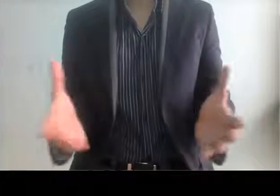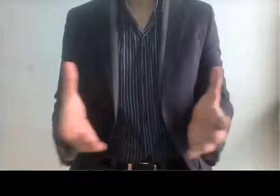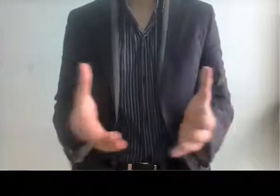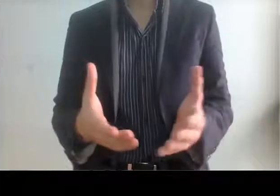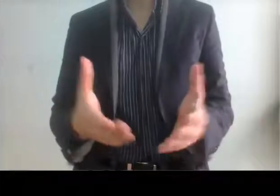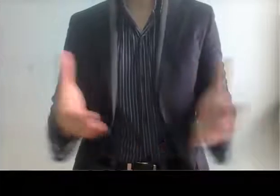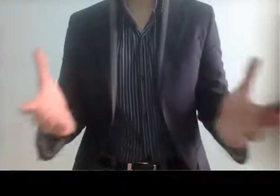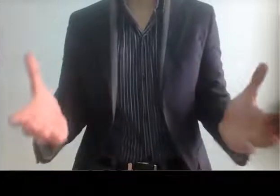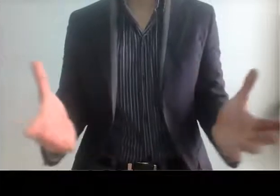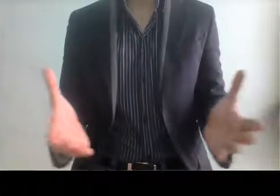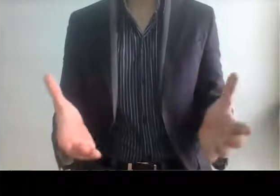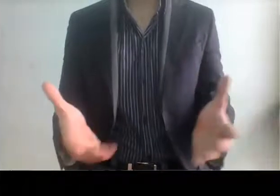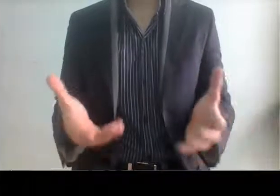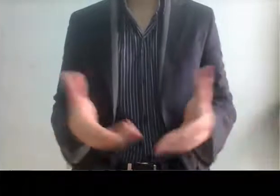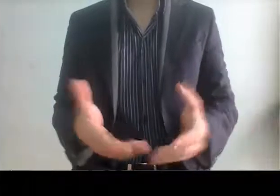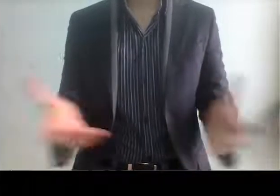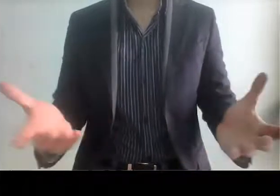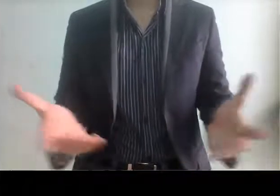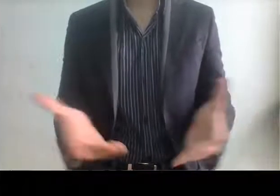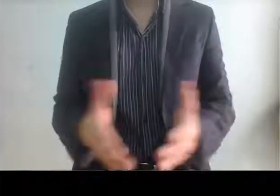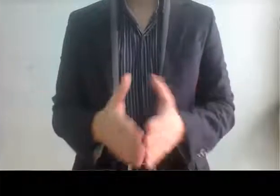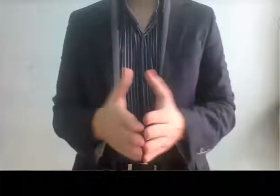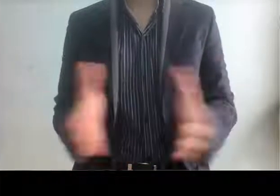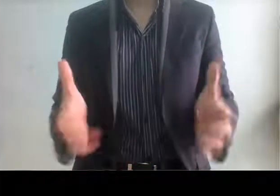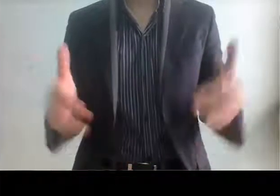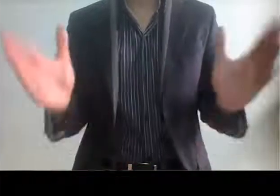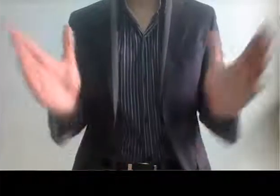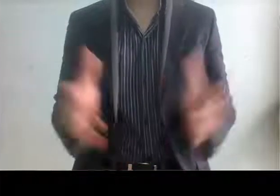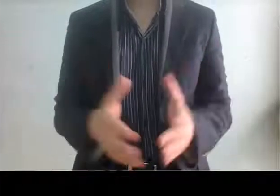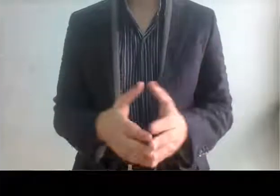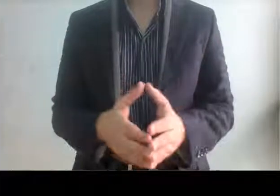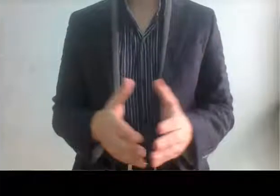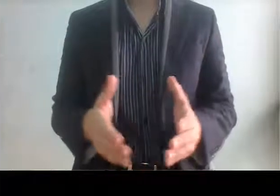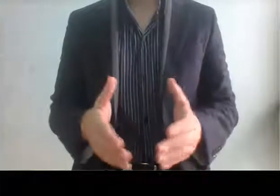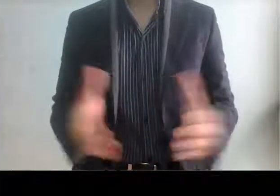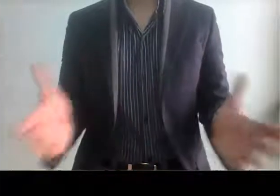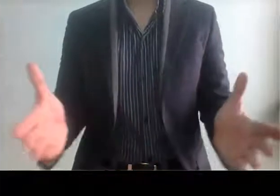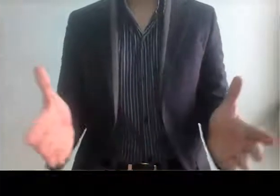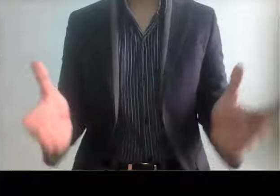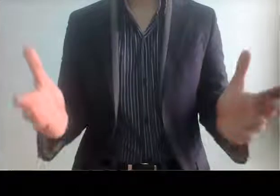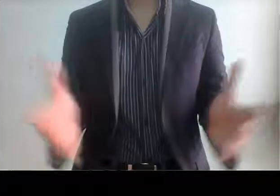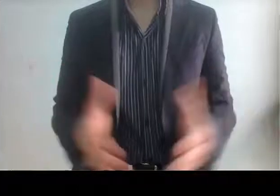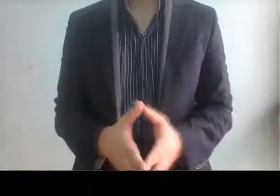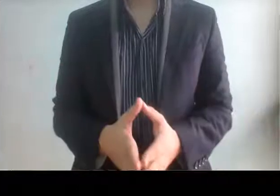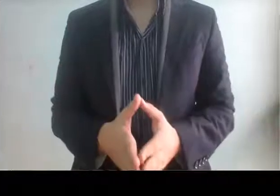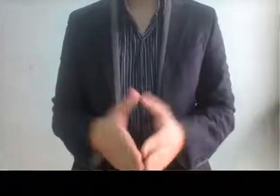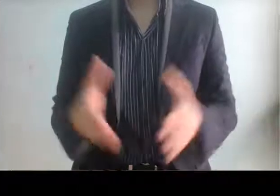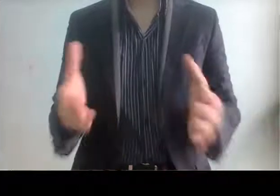bueno, no quieren porque pues tienen fines partidistas. Pero bueno, eso pues es esa parte. Y nada,